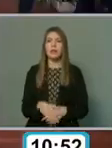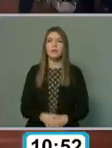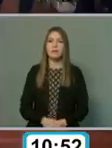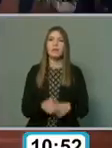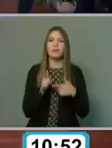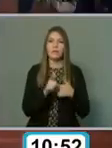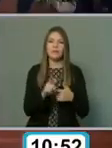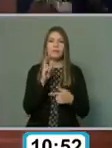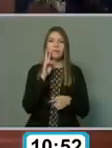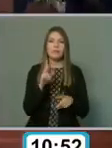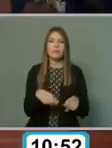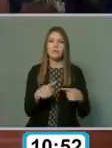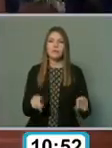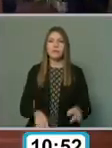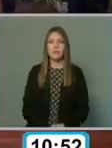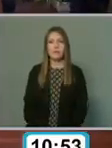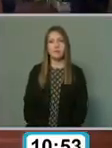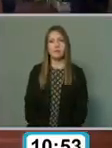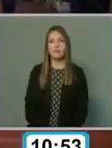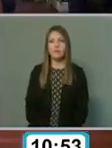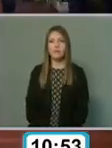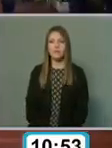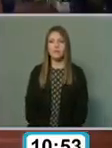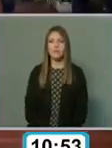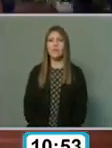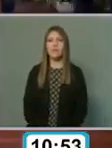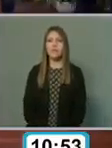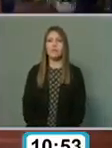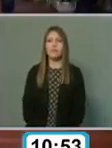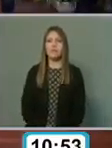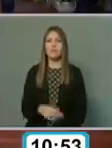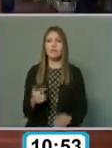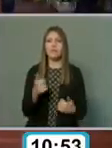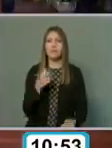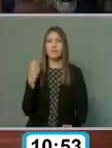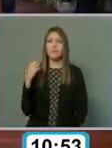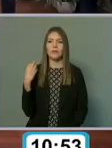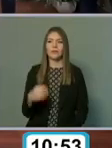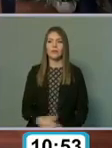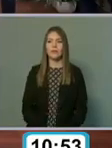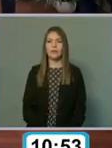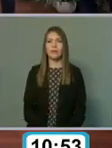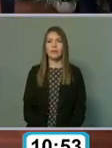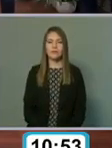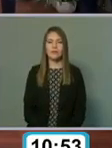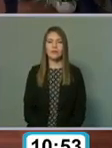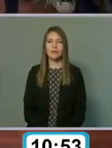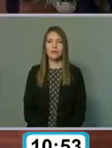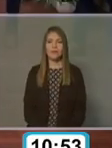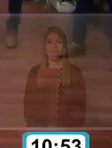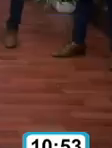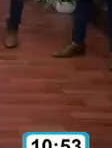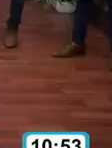¡Tierra Mojada de Virgilio Ruiz! ¡Puro Oaxaca! ¡Puro para arriba! Ya me lo sé, yo también. Eso.